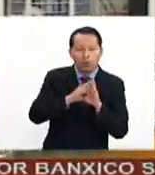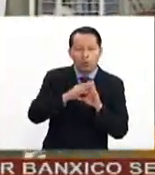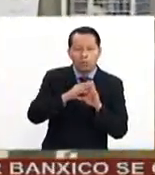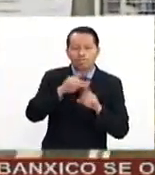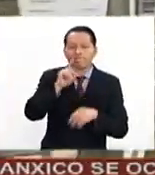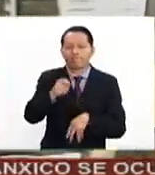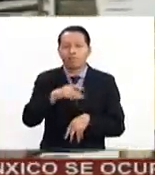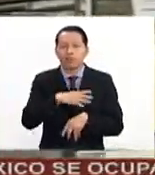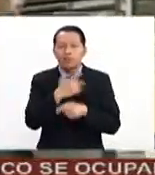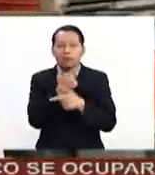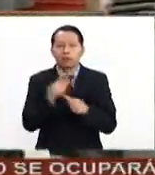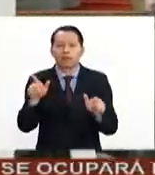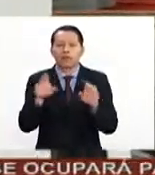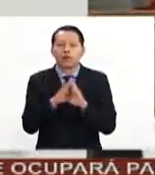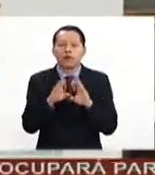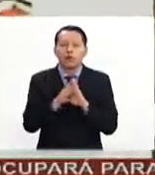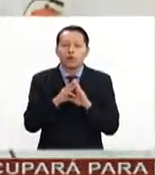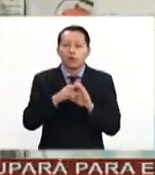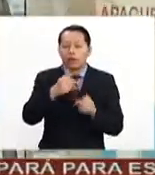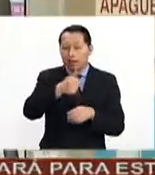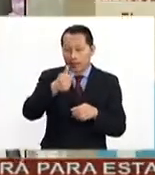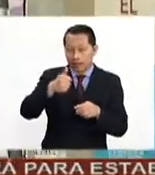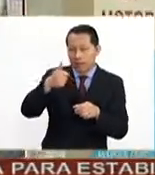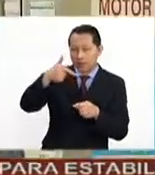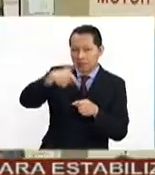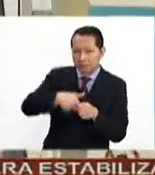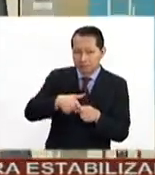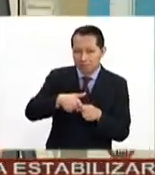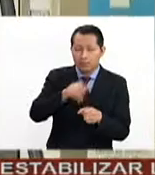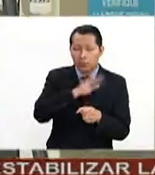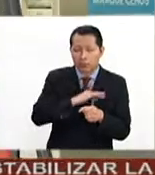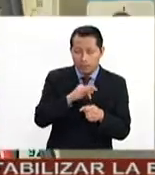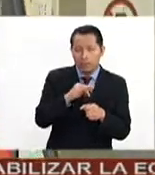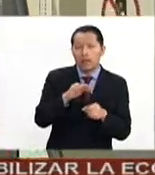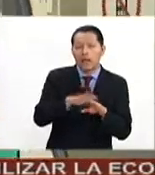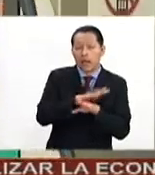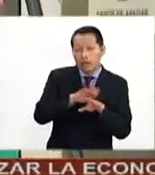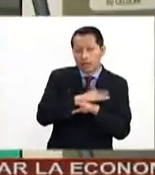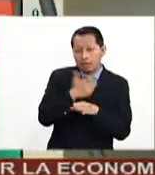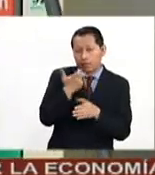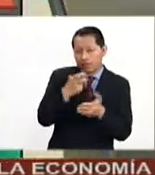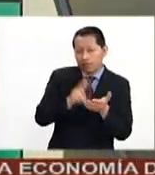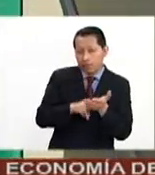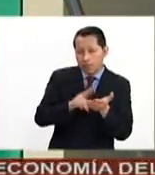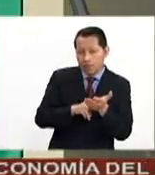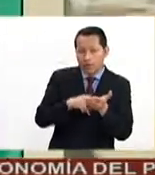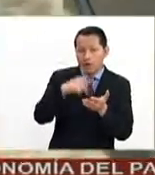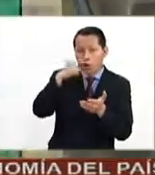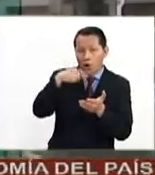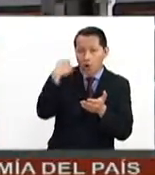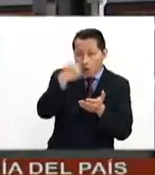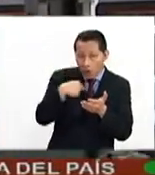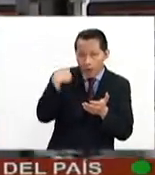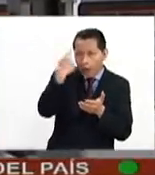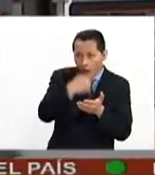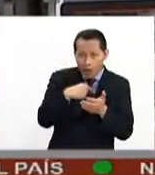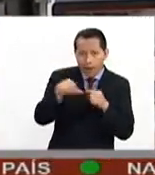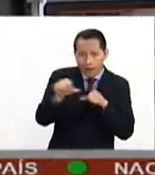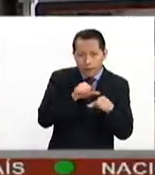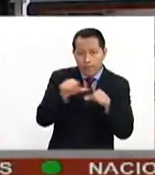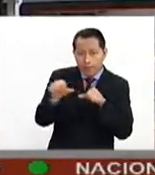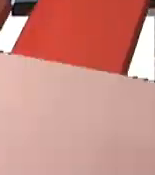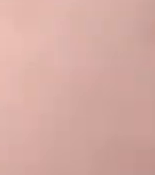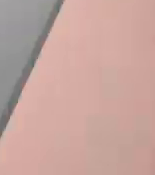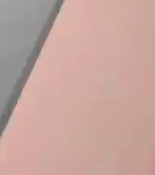esta liberalización, las estaciones de servicio tendrán la posibilidad de cambiar el costo de los combustibles cada hora. Eso sí, previo aviso.